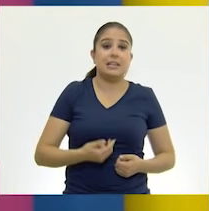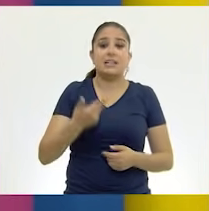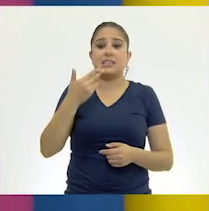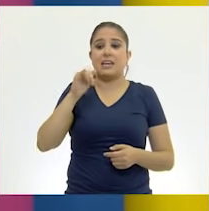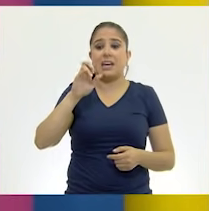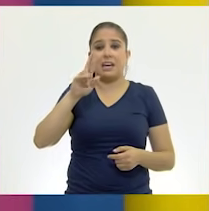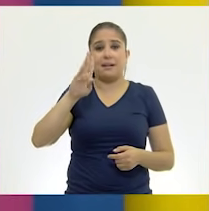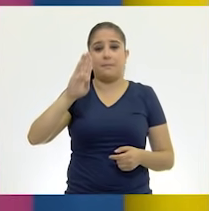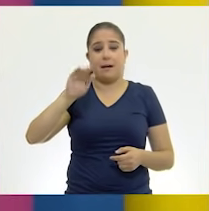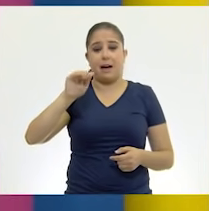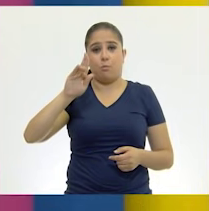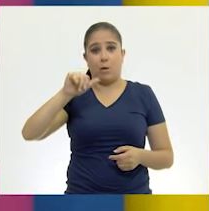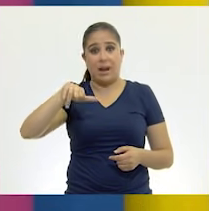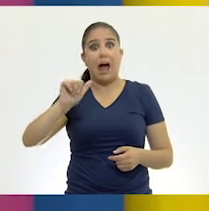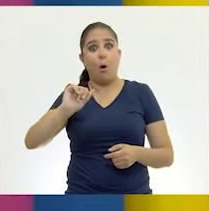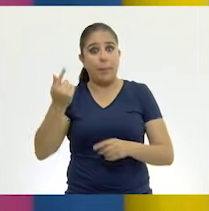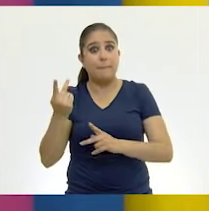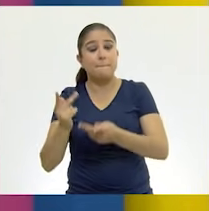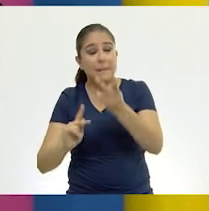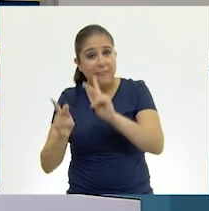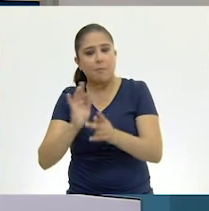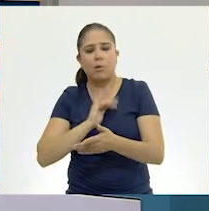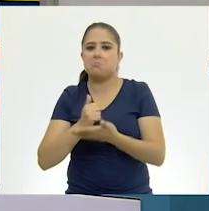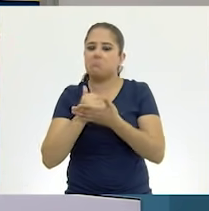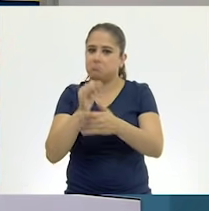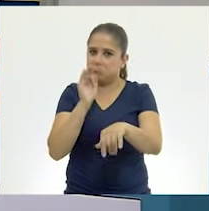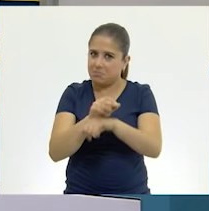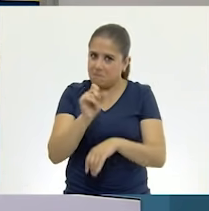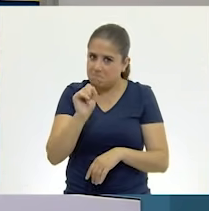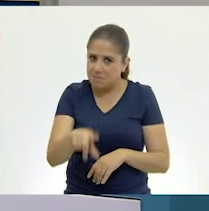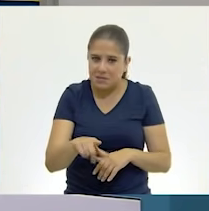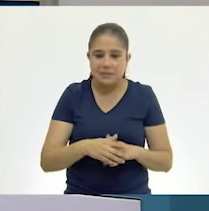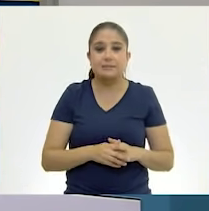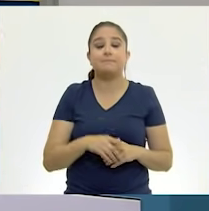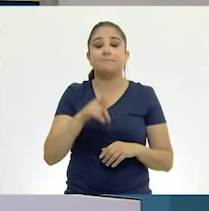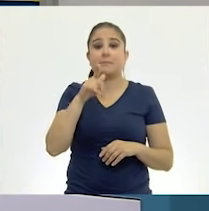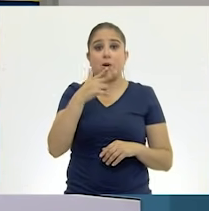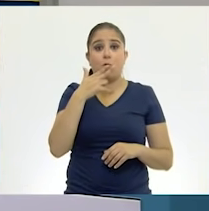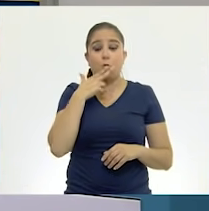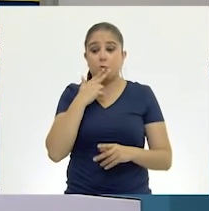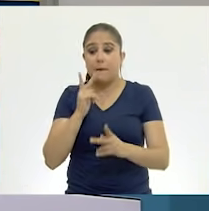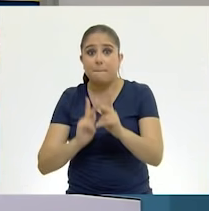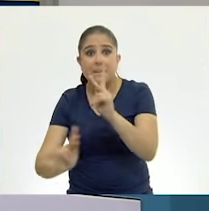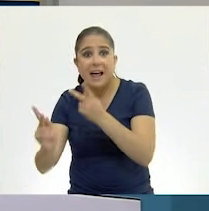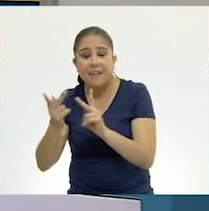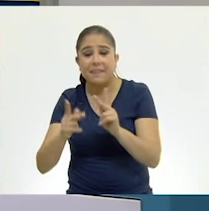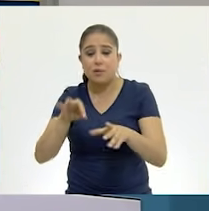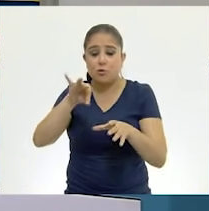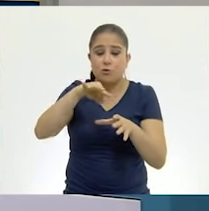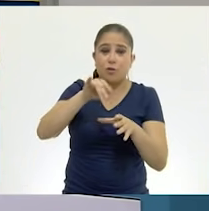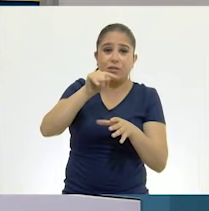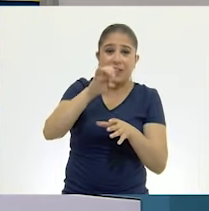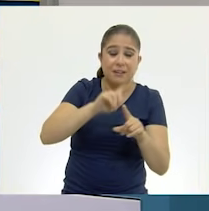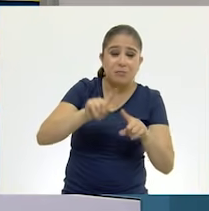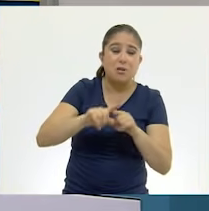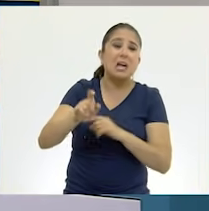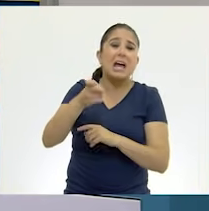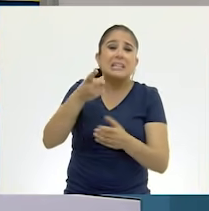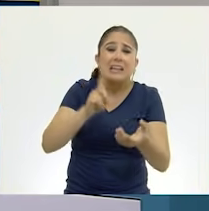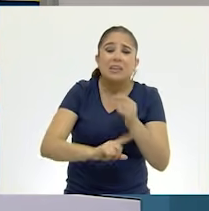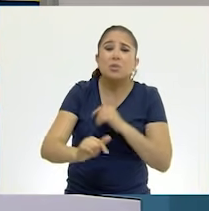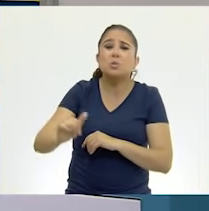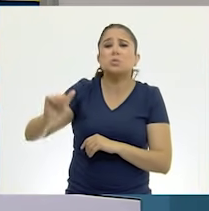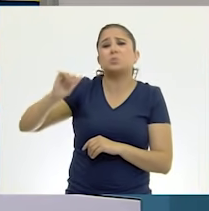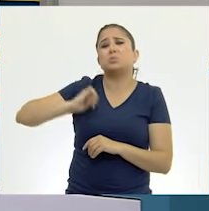hierbabuena, otro tipo de planta, también te podría ayudar. El uso de esas plantas data de hace muchos años y de